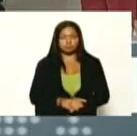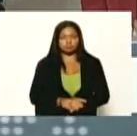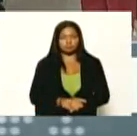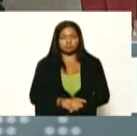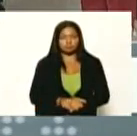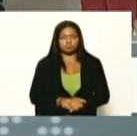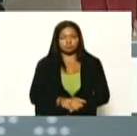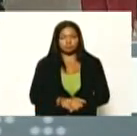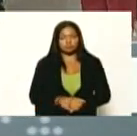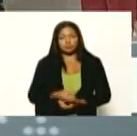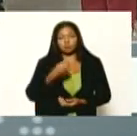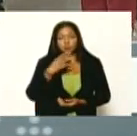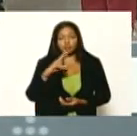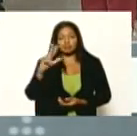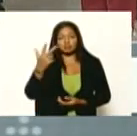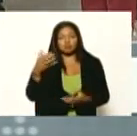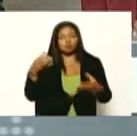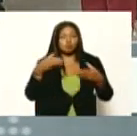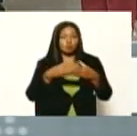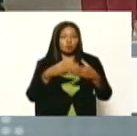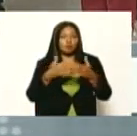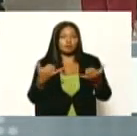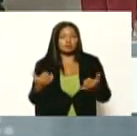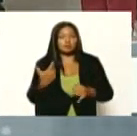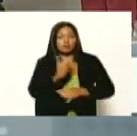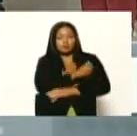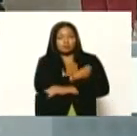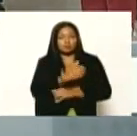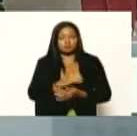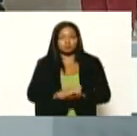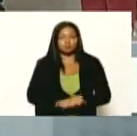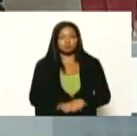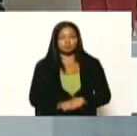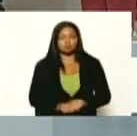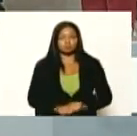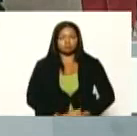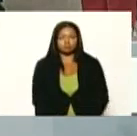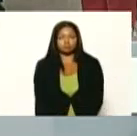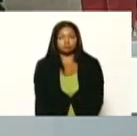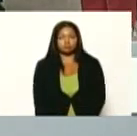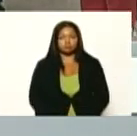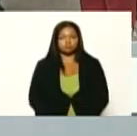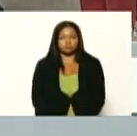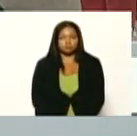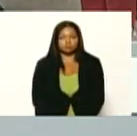Bueno, viene la tercera fase, Luisa, Norma, Odilia.